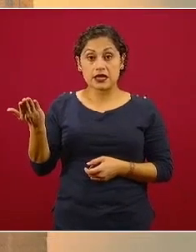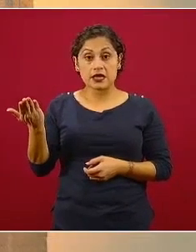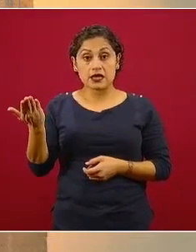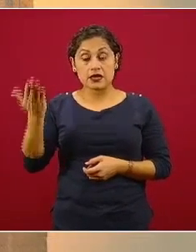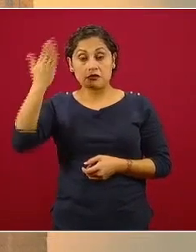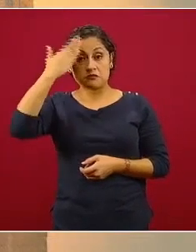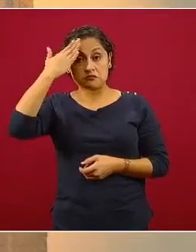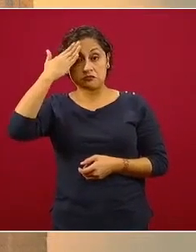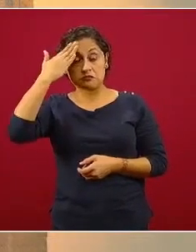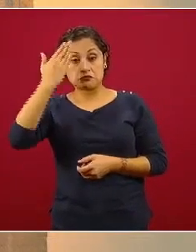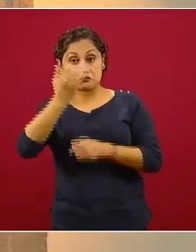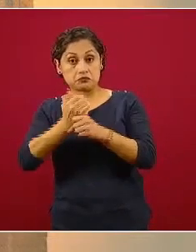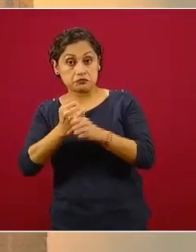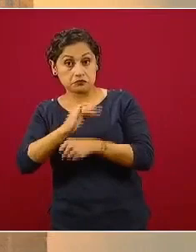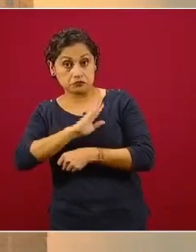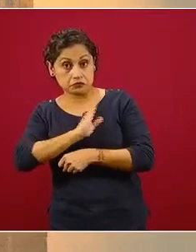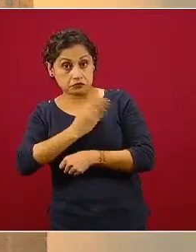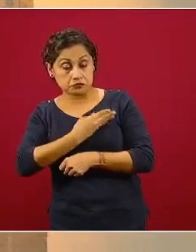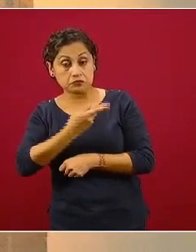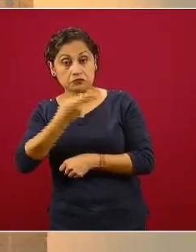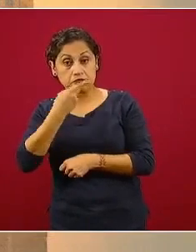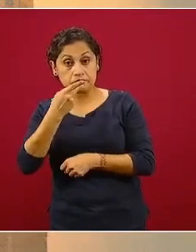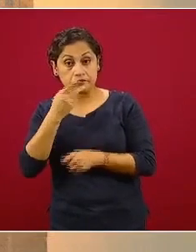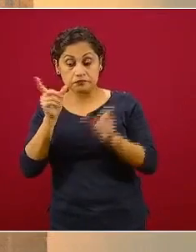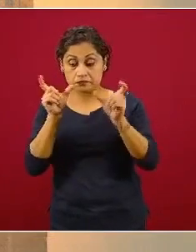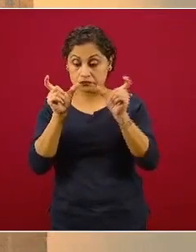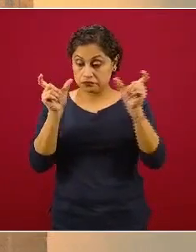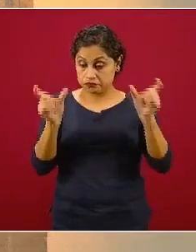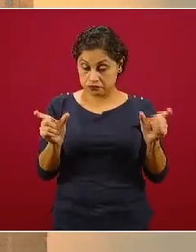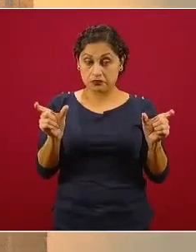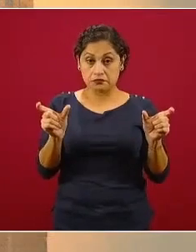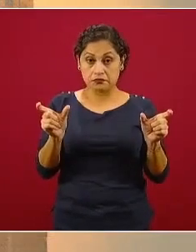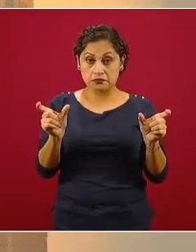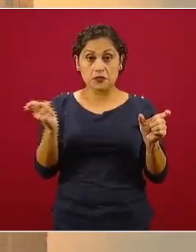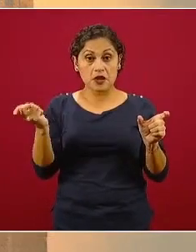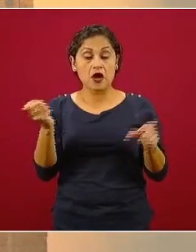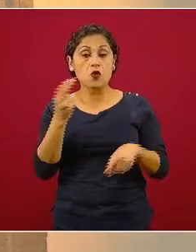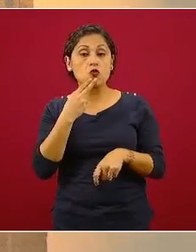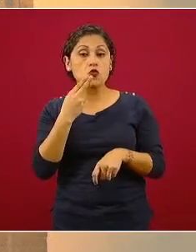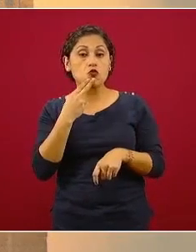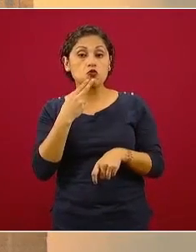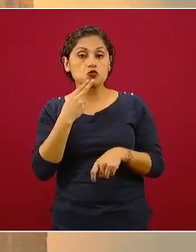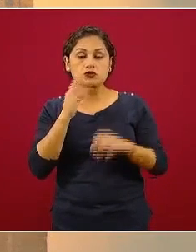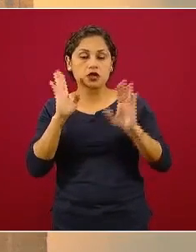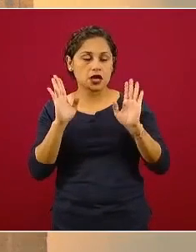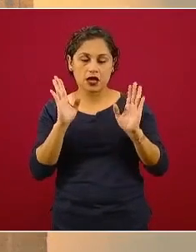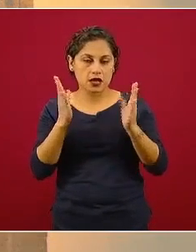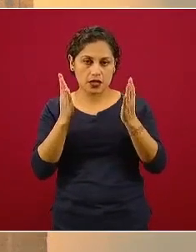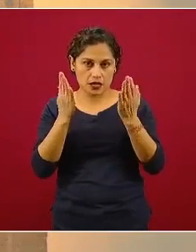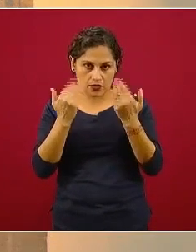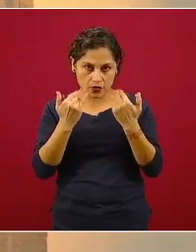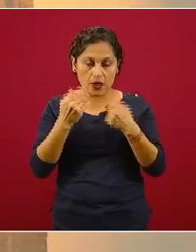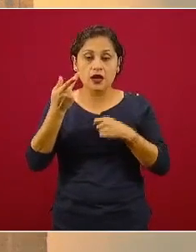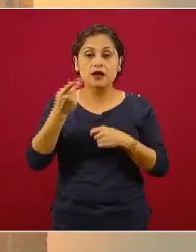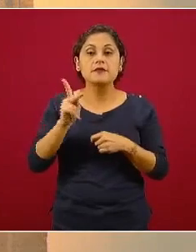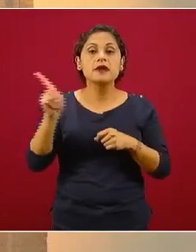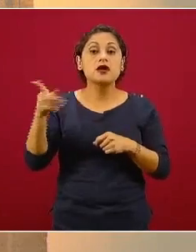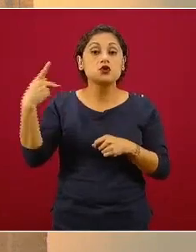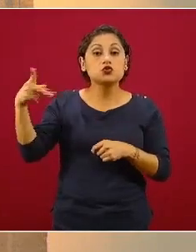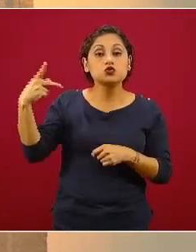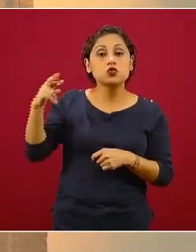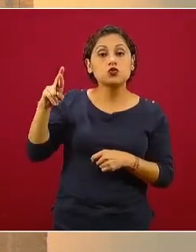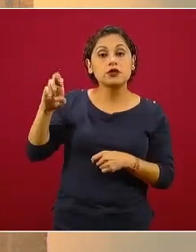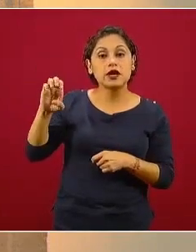Española desafortunadamente no usa los detalles técnicos. Si uno busca mortalidad y busca letalidad en este diccionario,